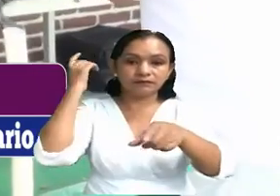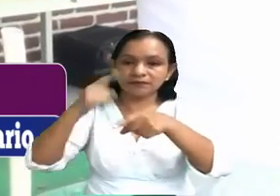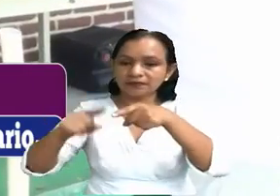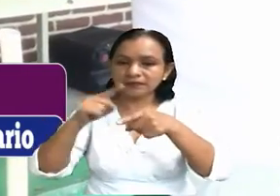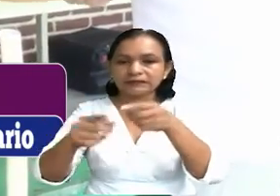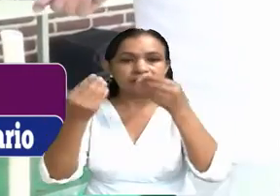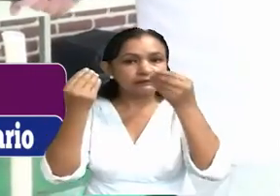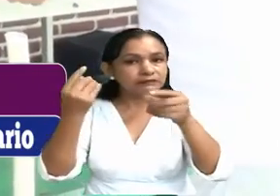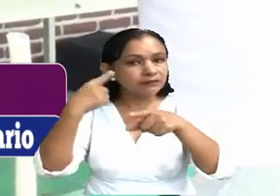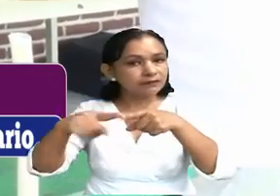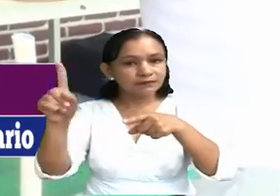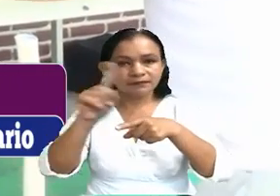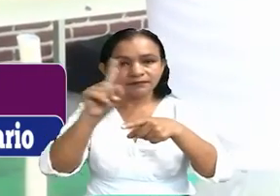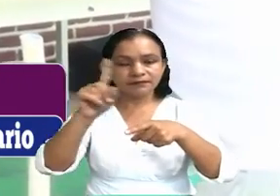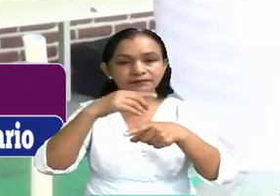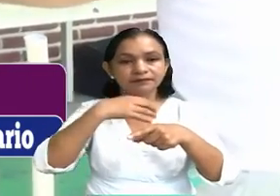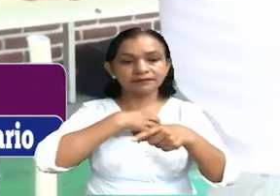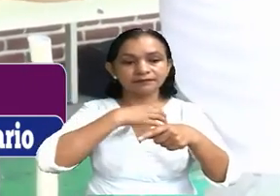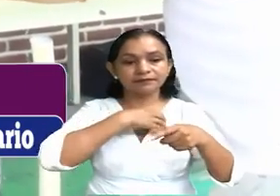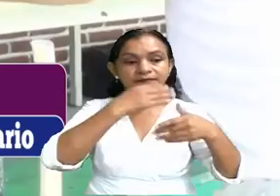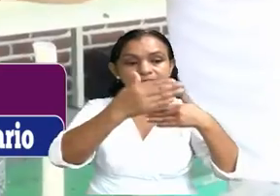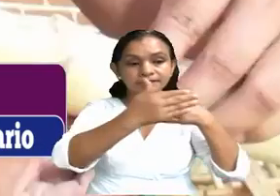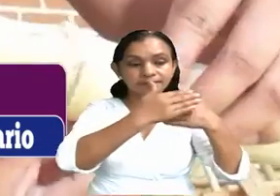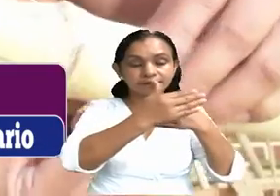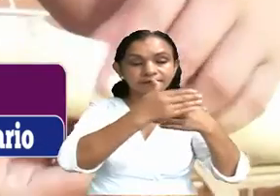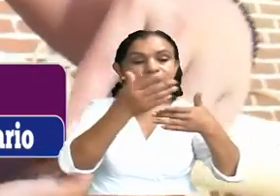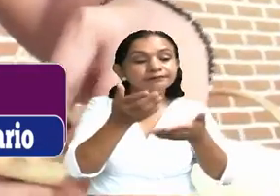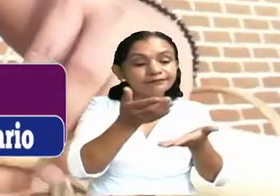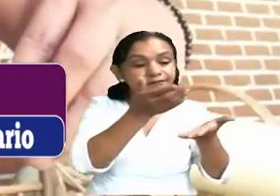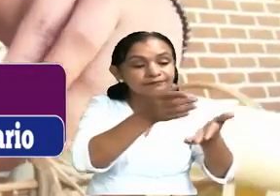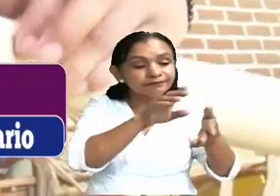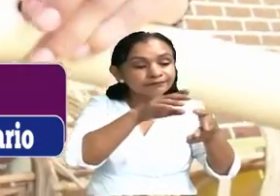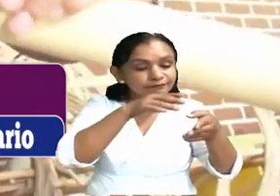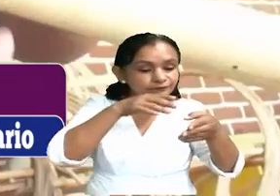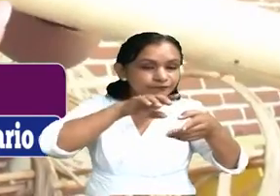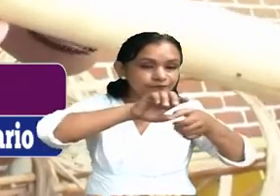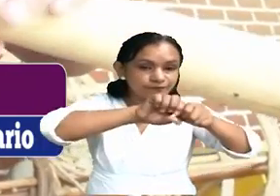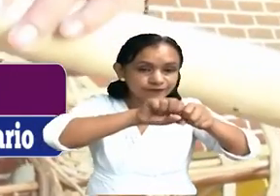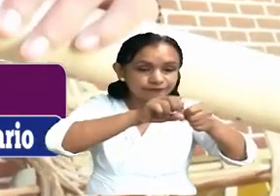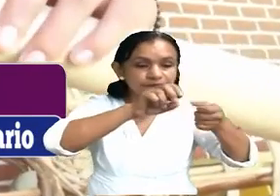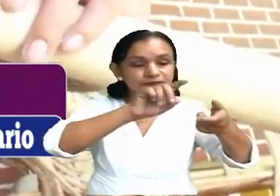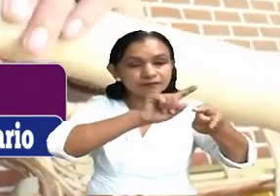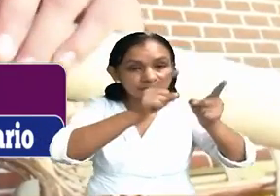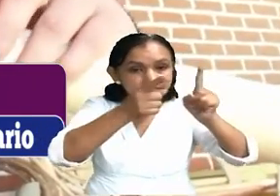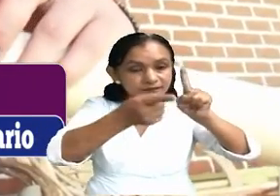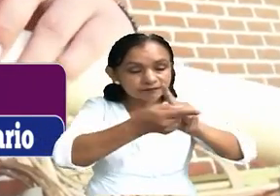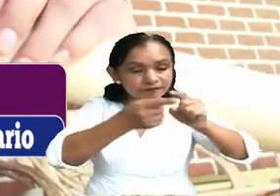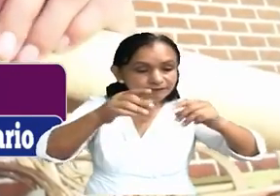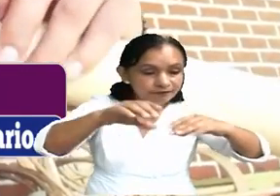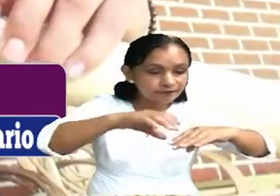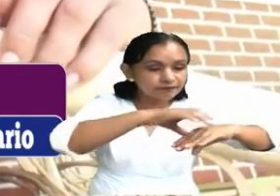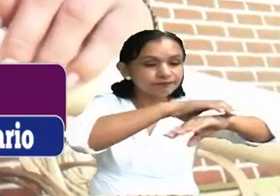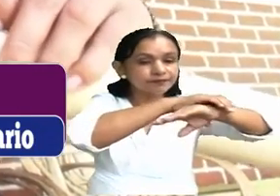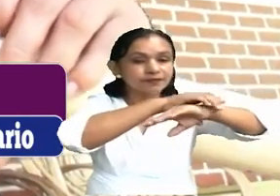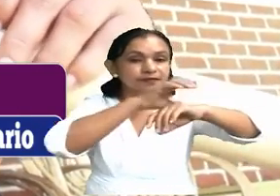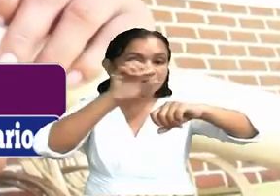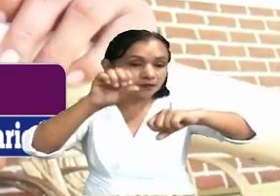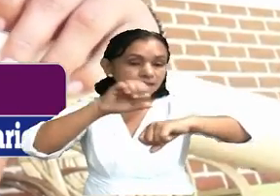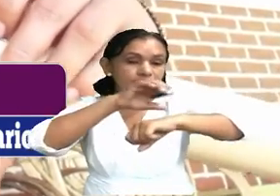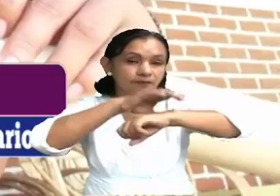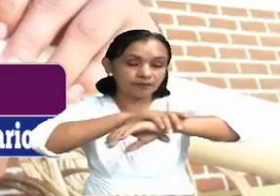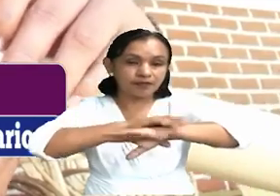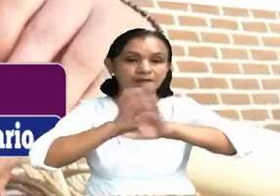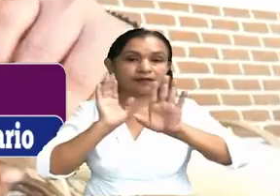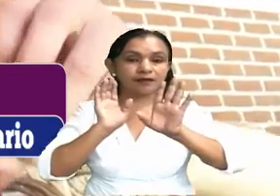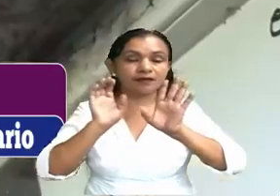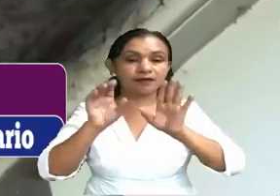pues tener ese servicio de una forma más próxima, más cercana. Claro, ¿verdad? Además gratuito, ¿no? Y